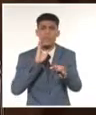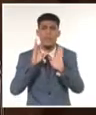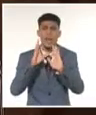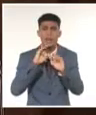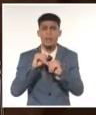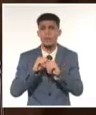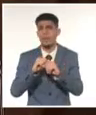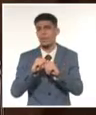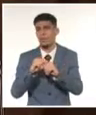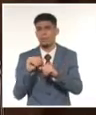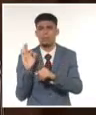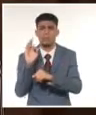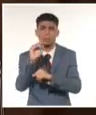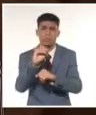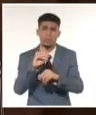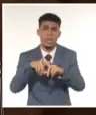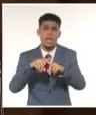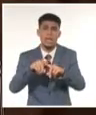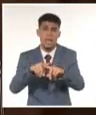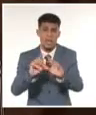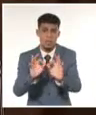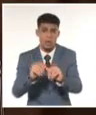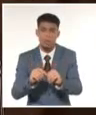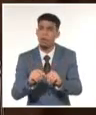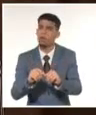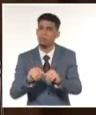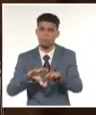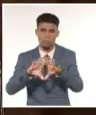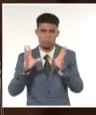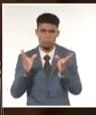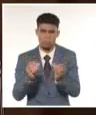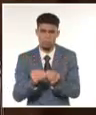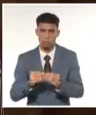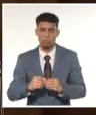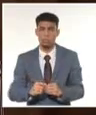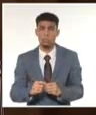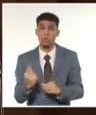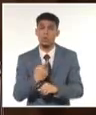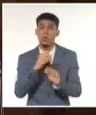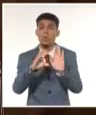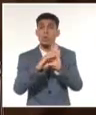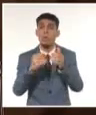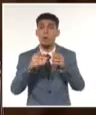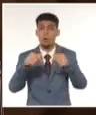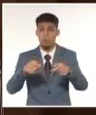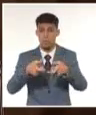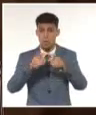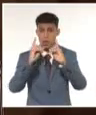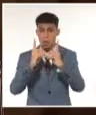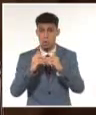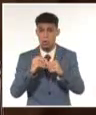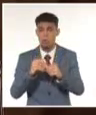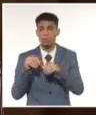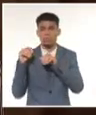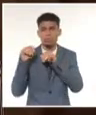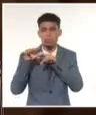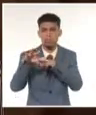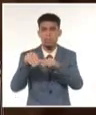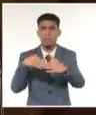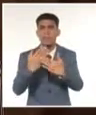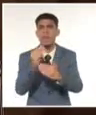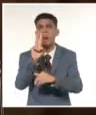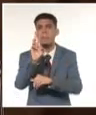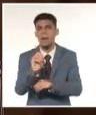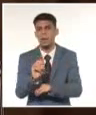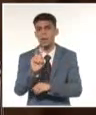incrementada, convocamos desde este pleno al heroico pueblo cubano a una marcha combatiente el